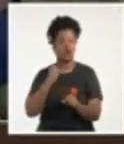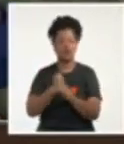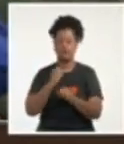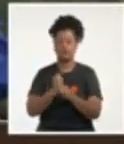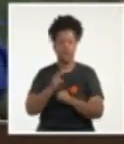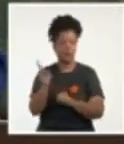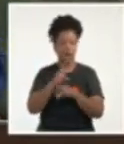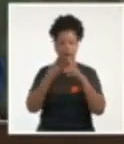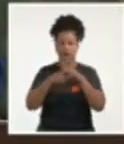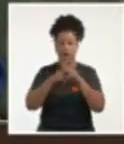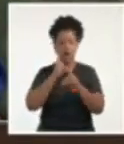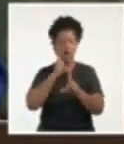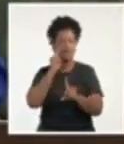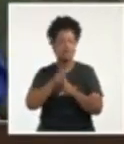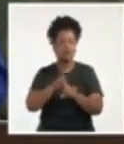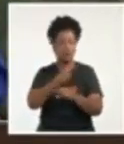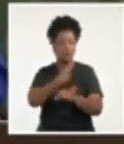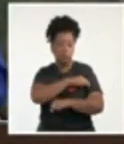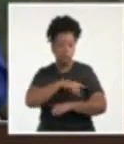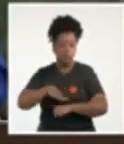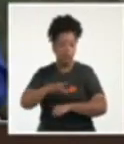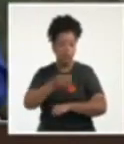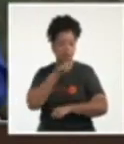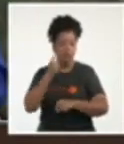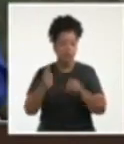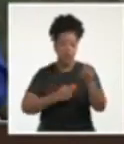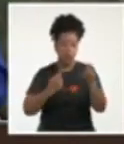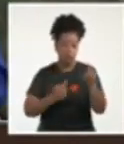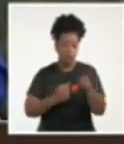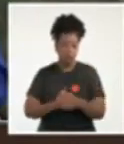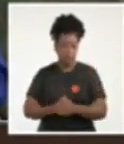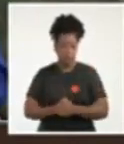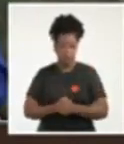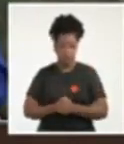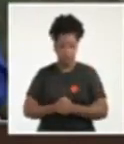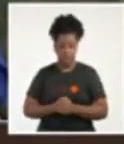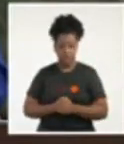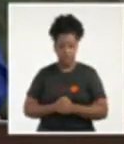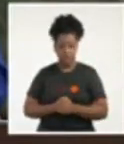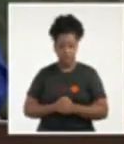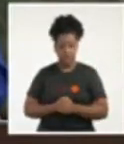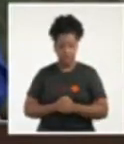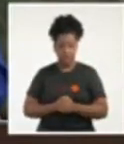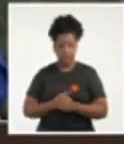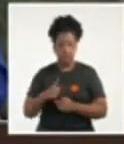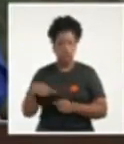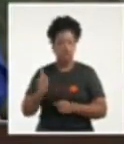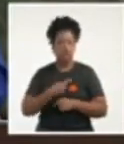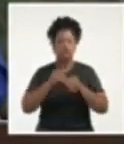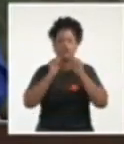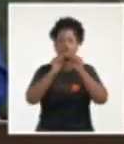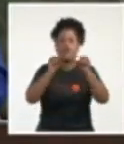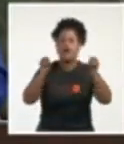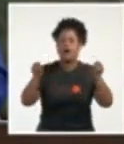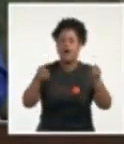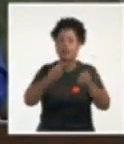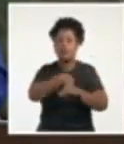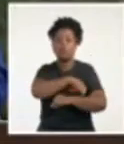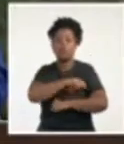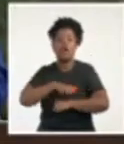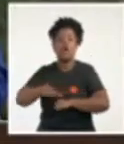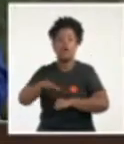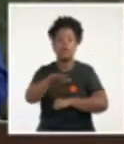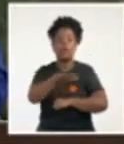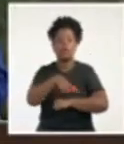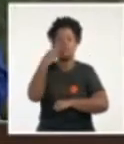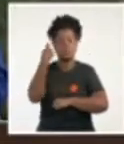convocando al pueblo a enfrentar al pueblo. Nosotros no llamamos al pueblo a enfrentar al pueblo, nosotros hicimos un llamado al pueblo a defender su